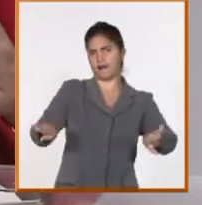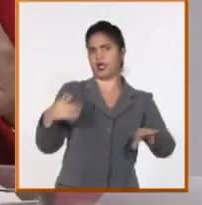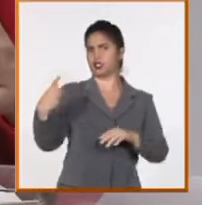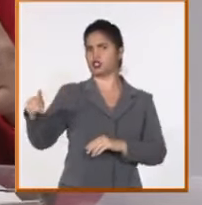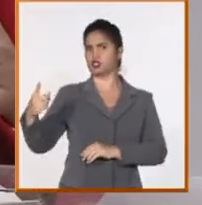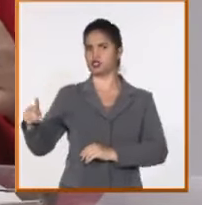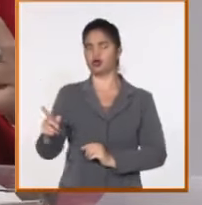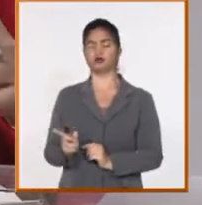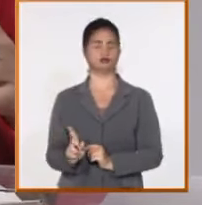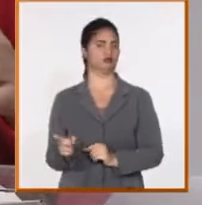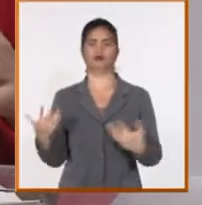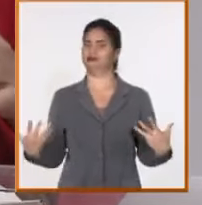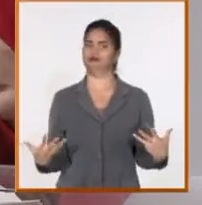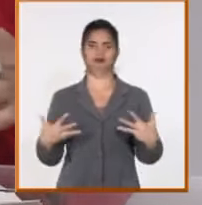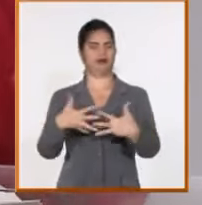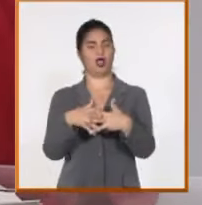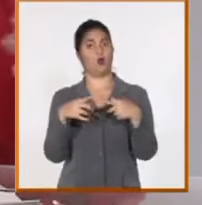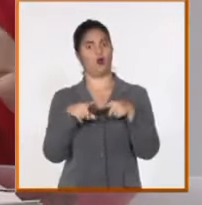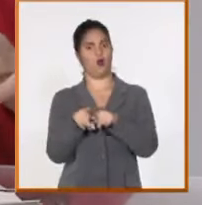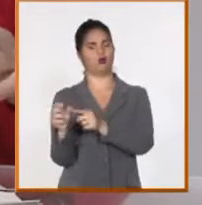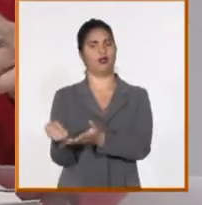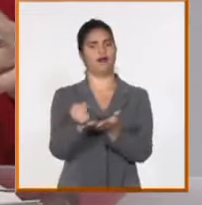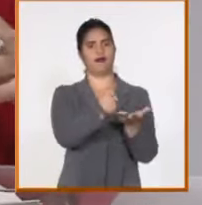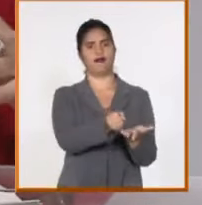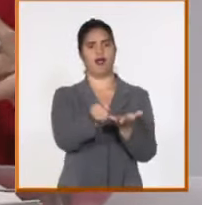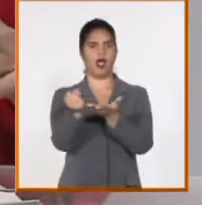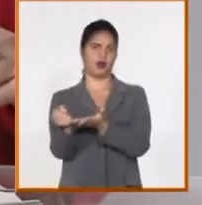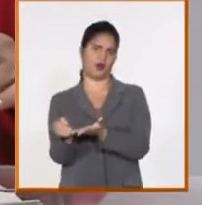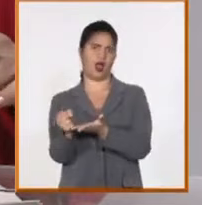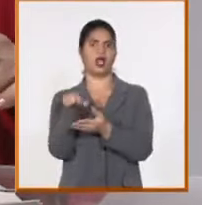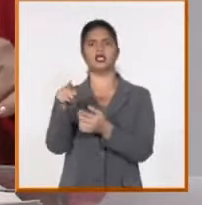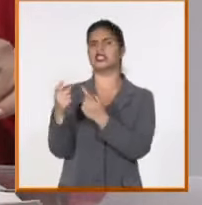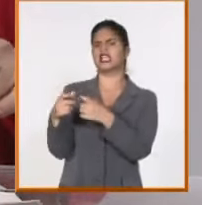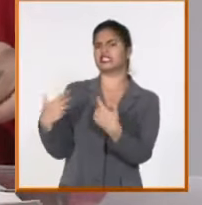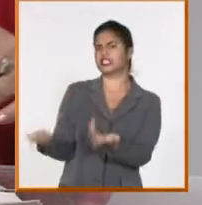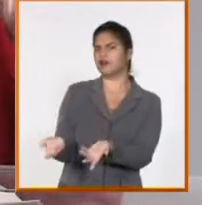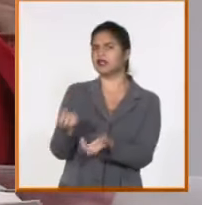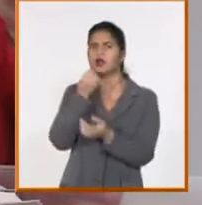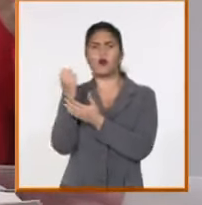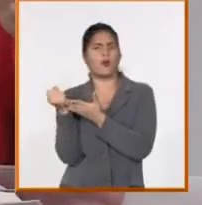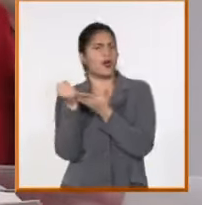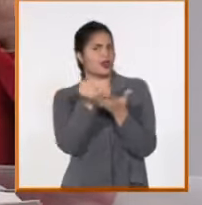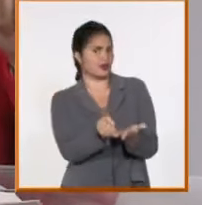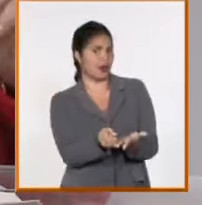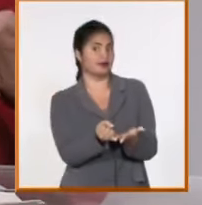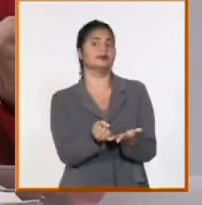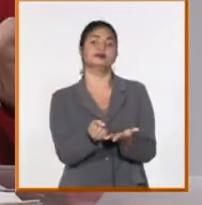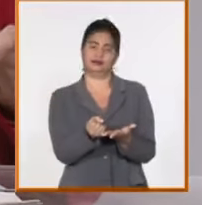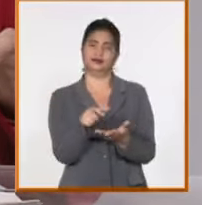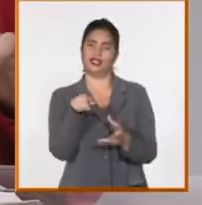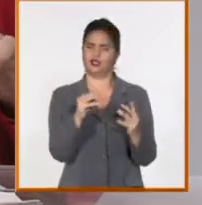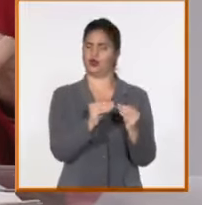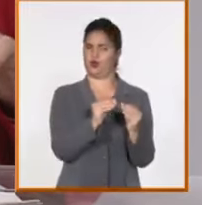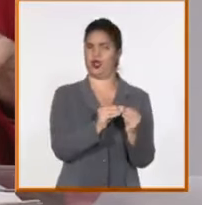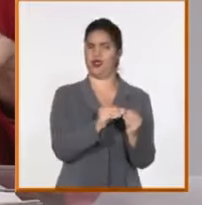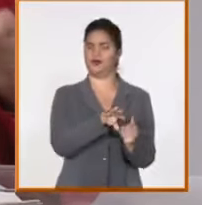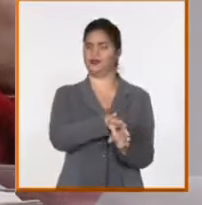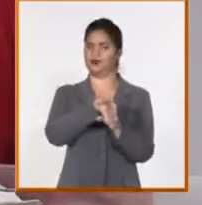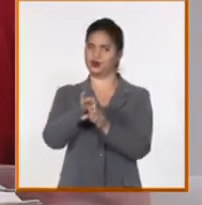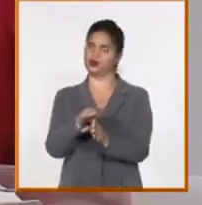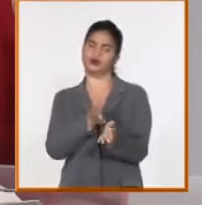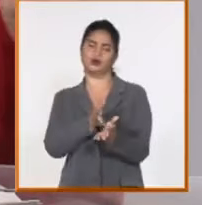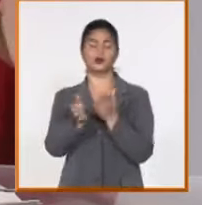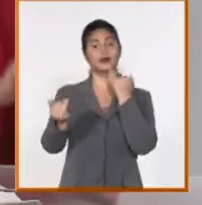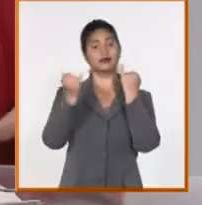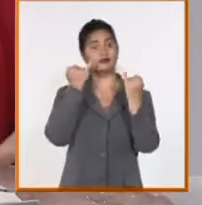pueblo que es En definitiva lo que lo que nos hace falta incrementar el bienestar de todo el pueblo seguimos identificando eh